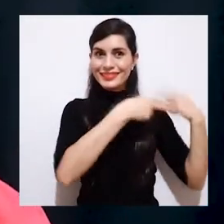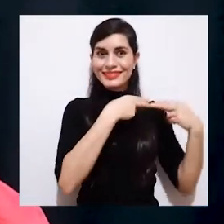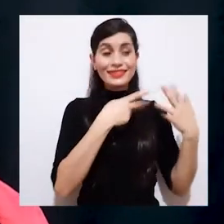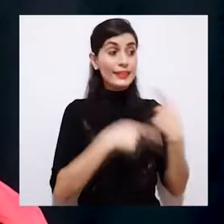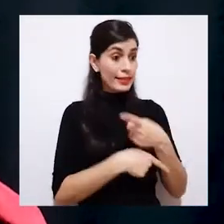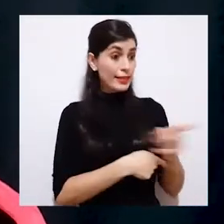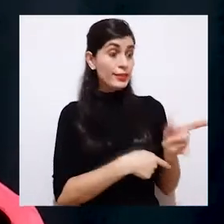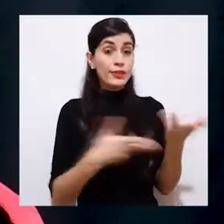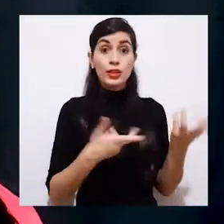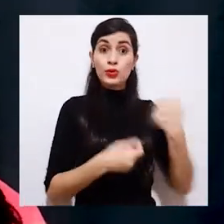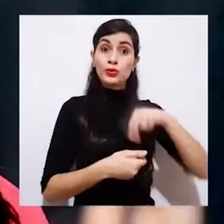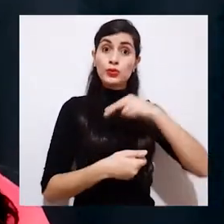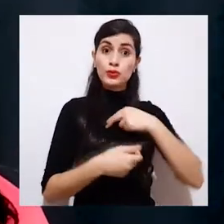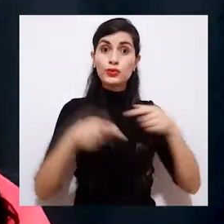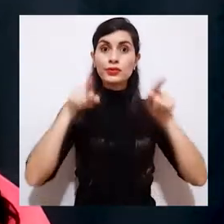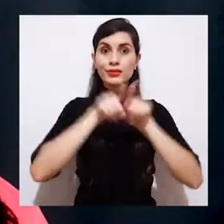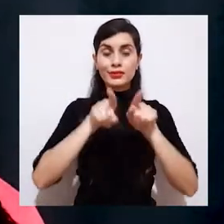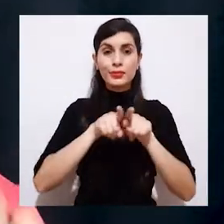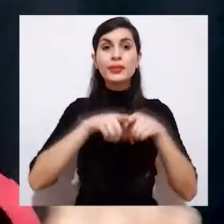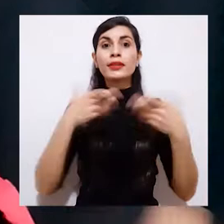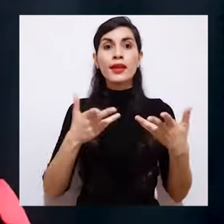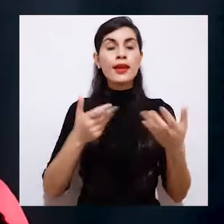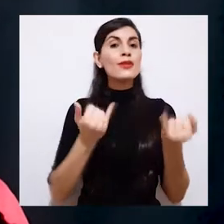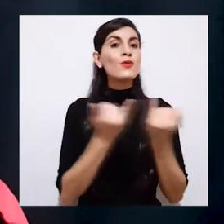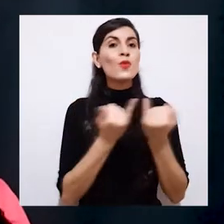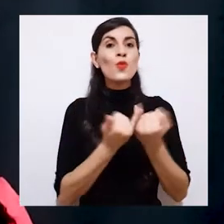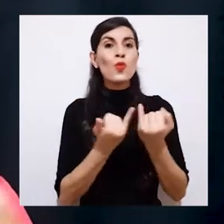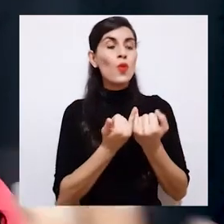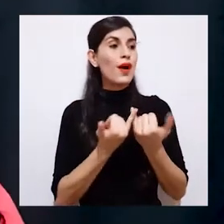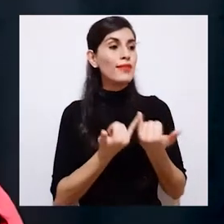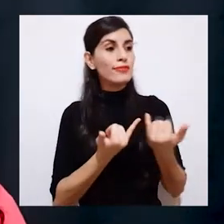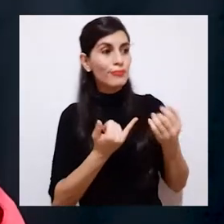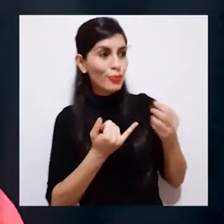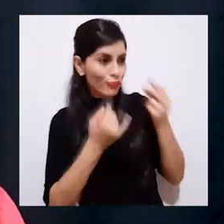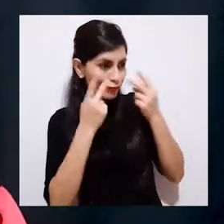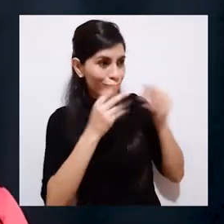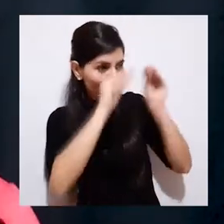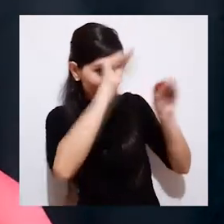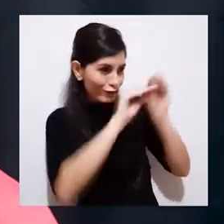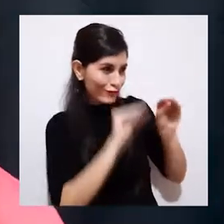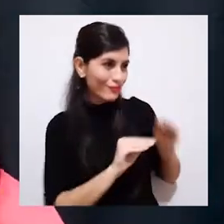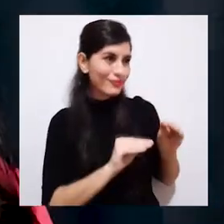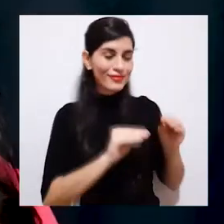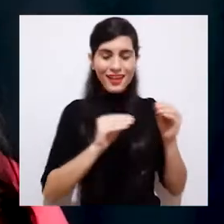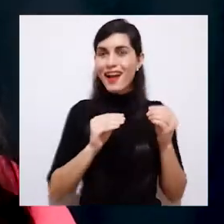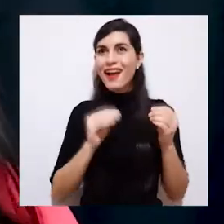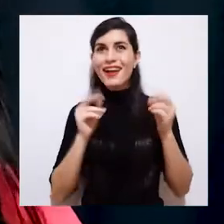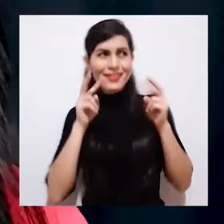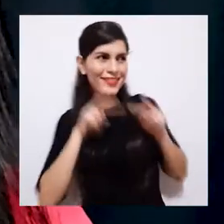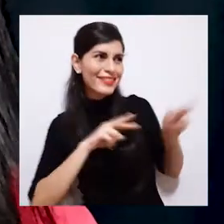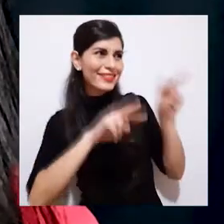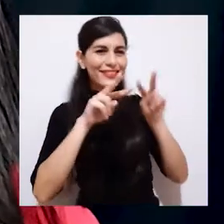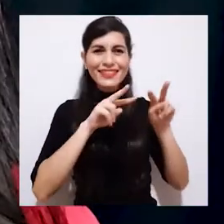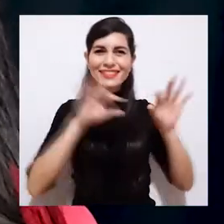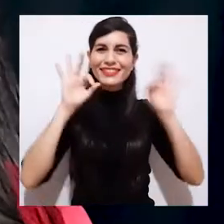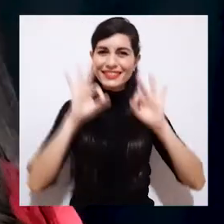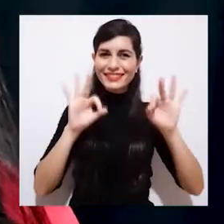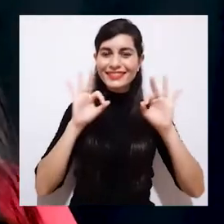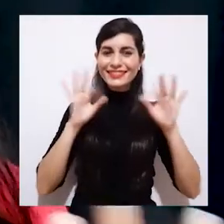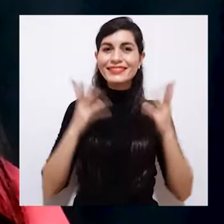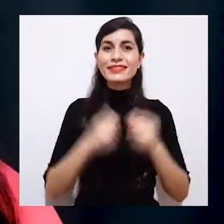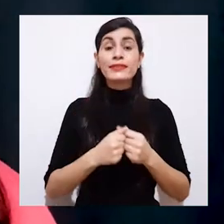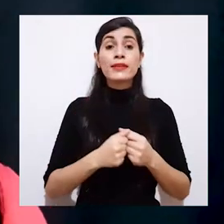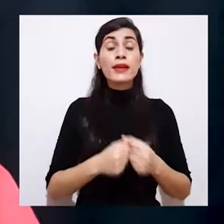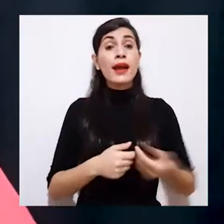de los personajes, pues nosotros nos encargamos de lo que es darle vida a esos personajes a través del maquillaje. Todo este tema de la caracterización